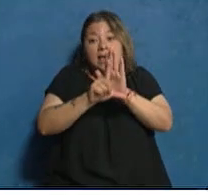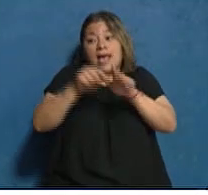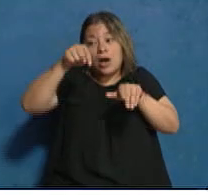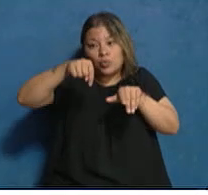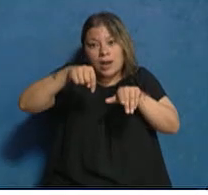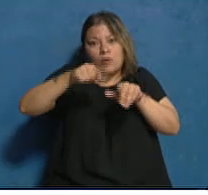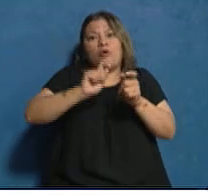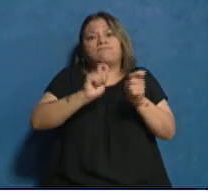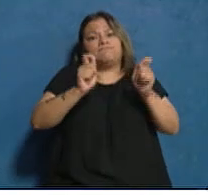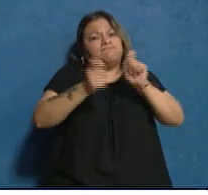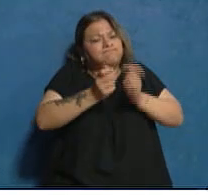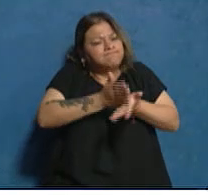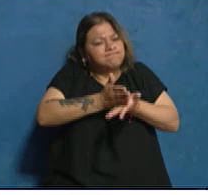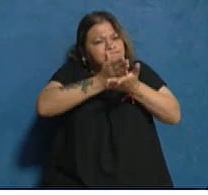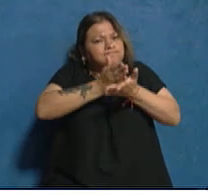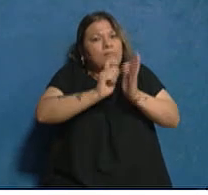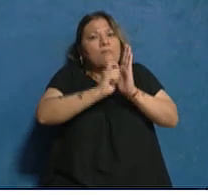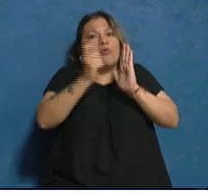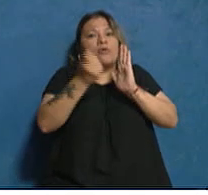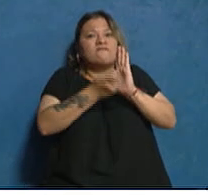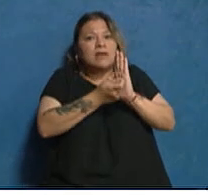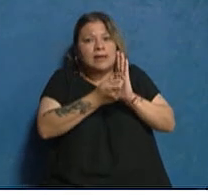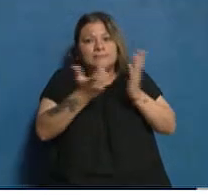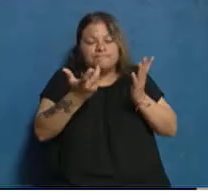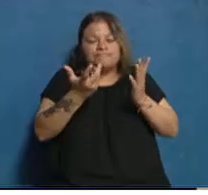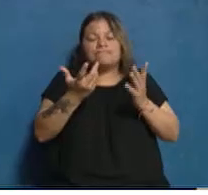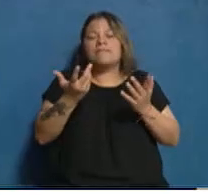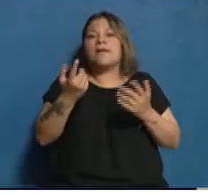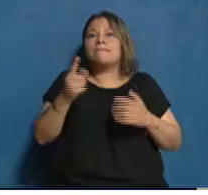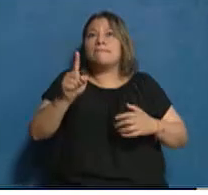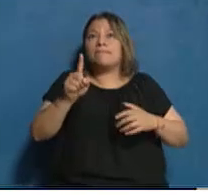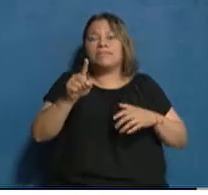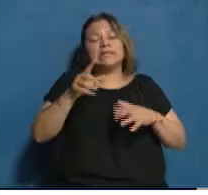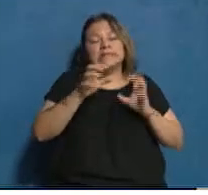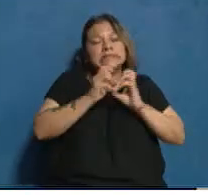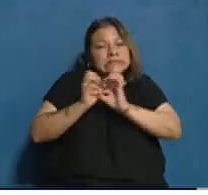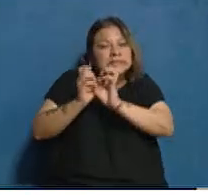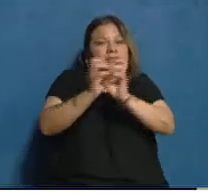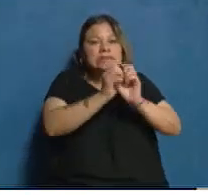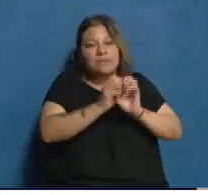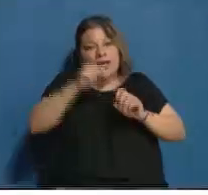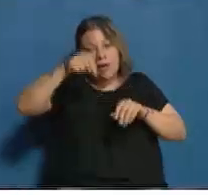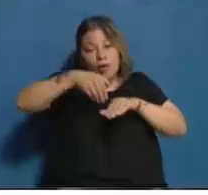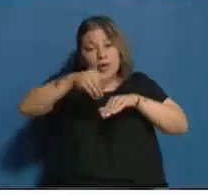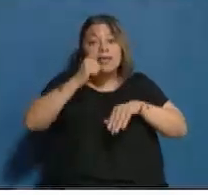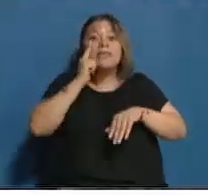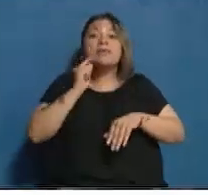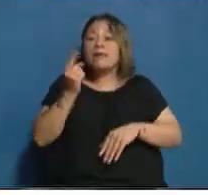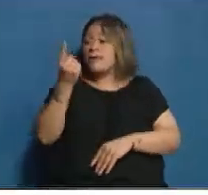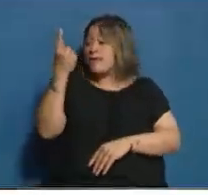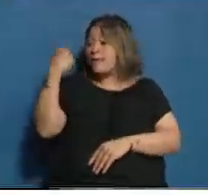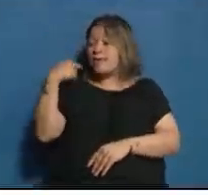actual y hacer modificaciones en estas variables. Básicamente ese es el debate. En el día de ayer